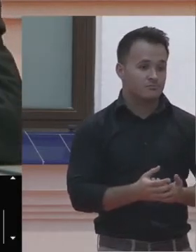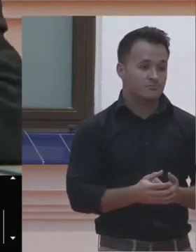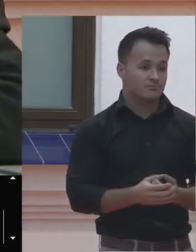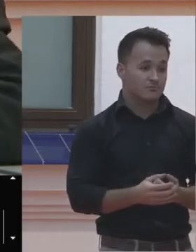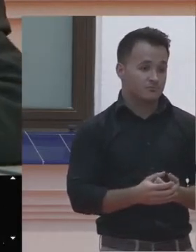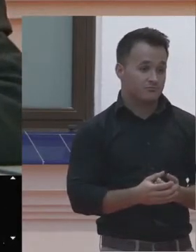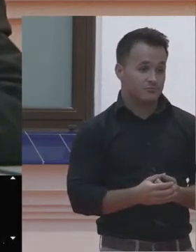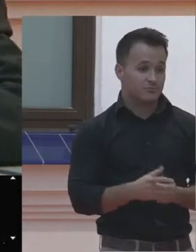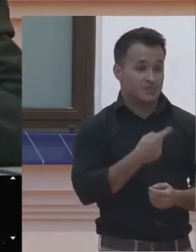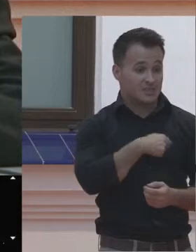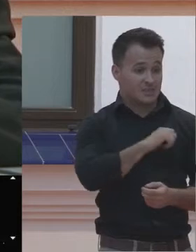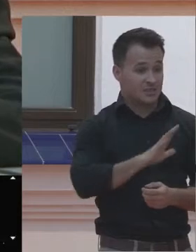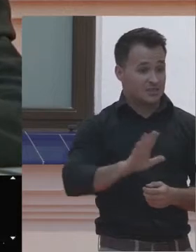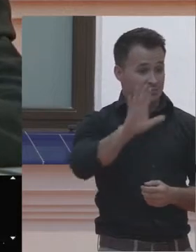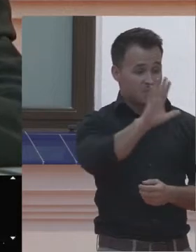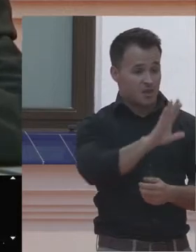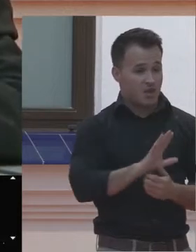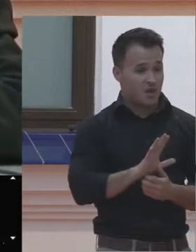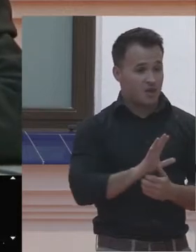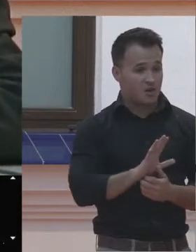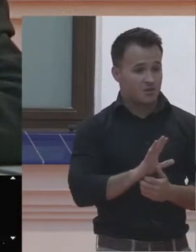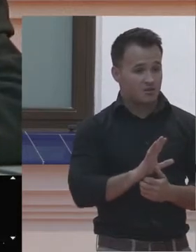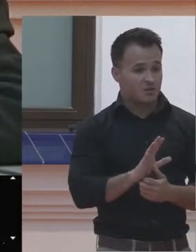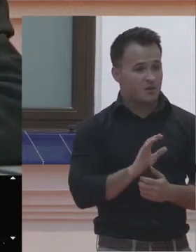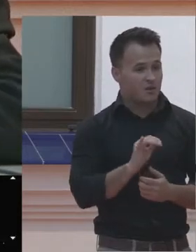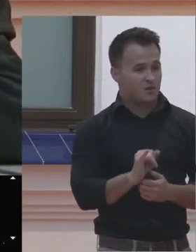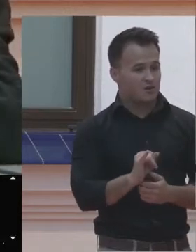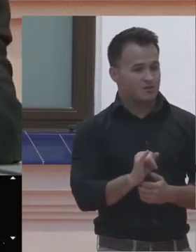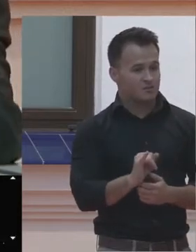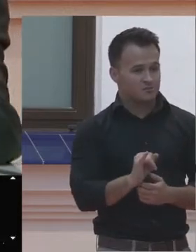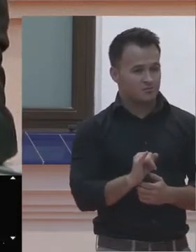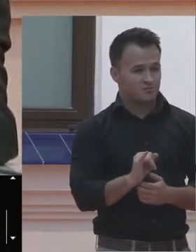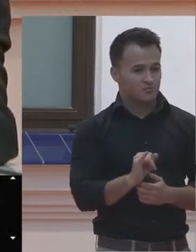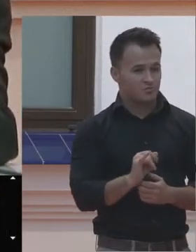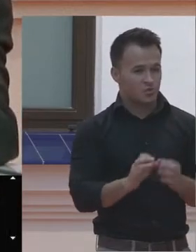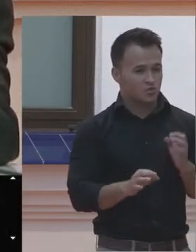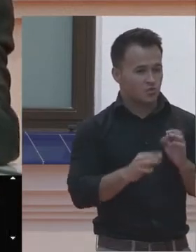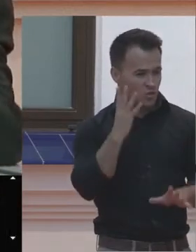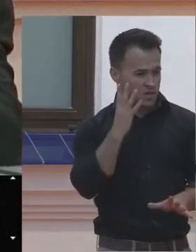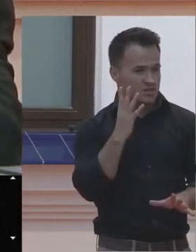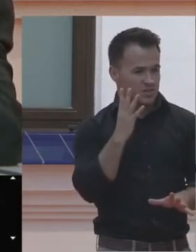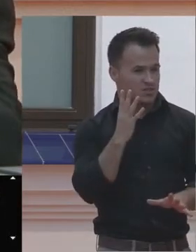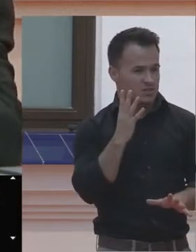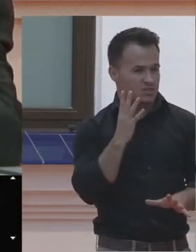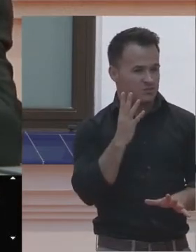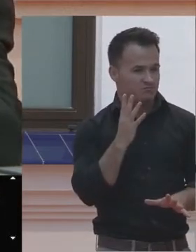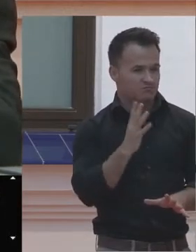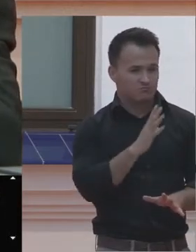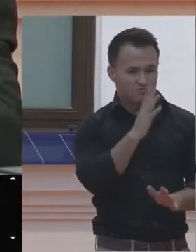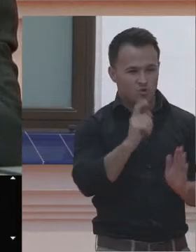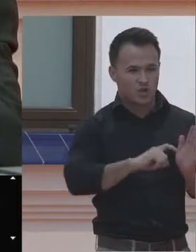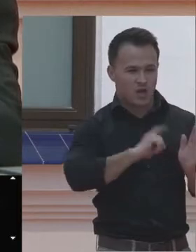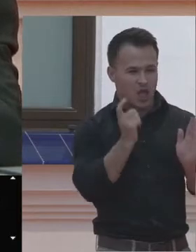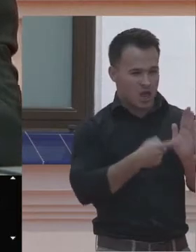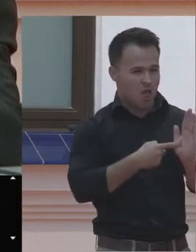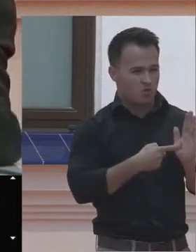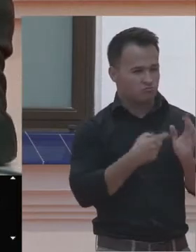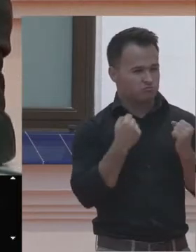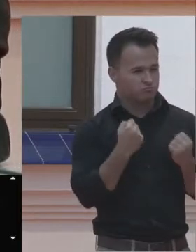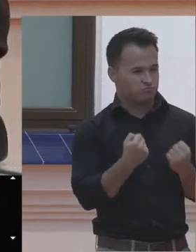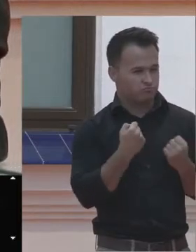España tenemos una suerte muy grande de que tenemos una legislación muy robusta, tenemos una